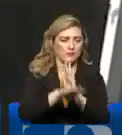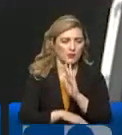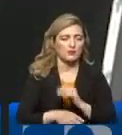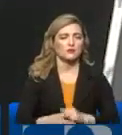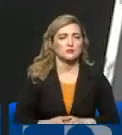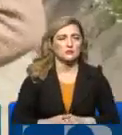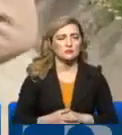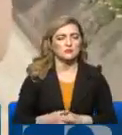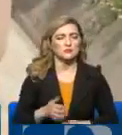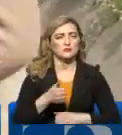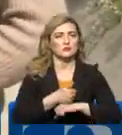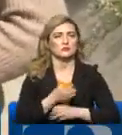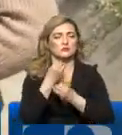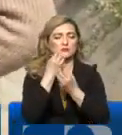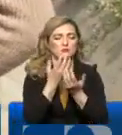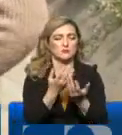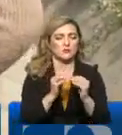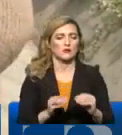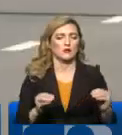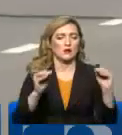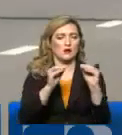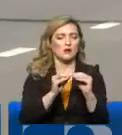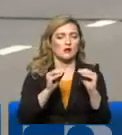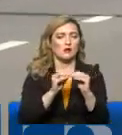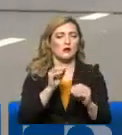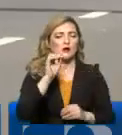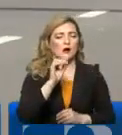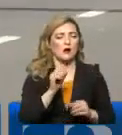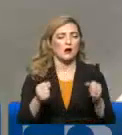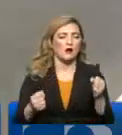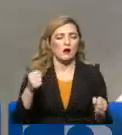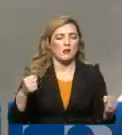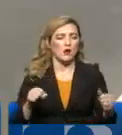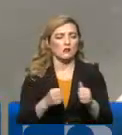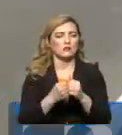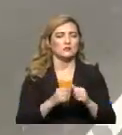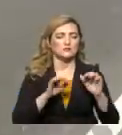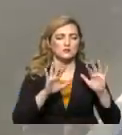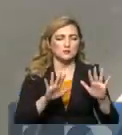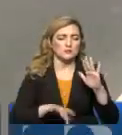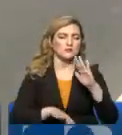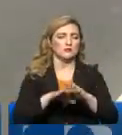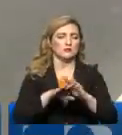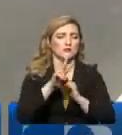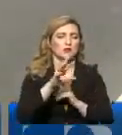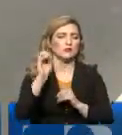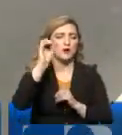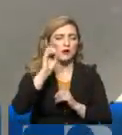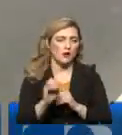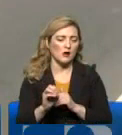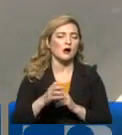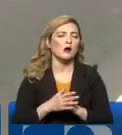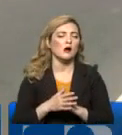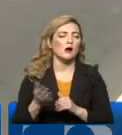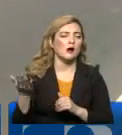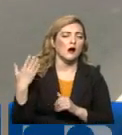Según reportan las autoridades, existe un incremento importante de siniestralidad. Entre 10 a 20% más del